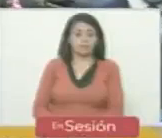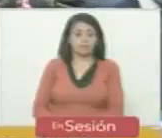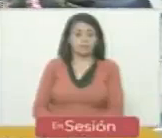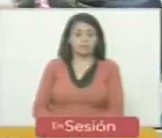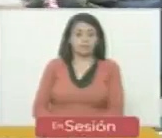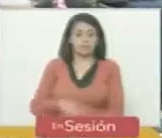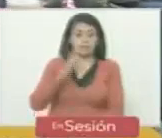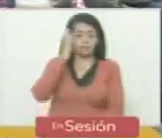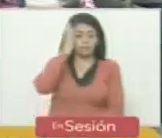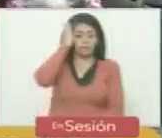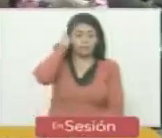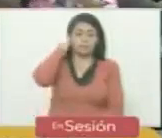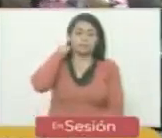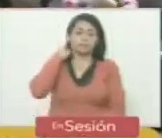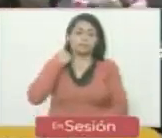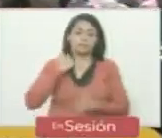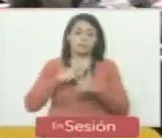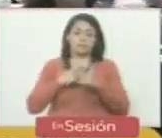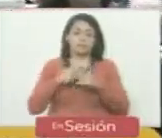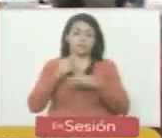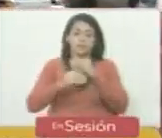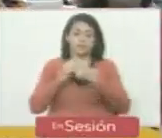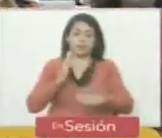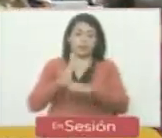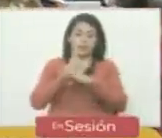En medio de este bloqueo,